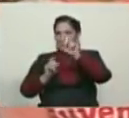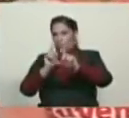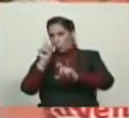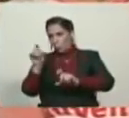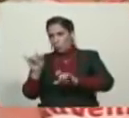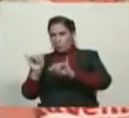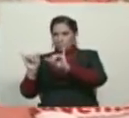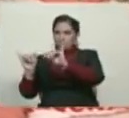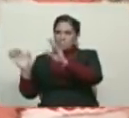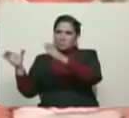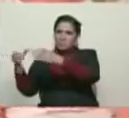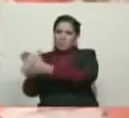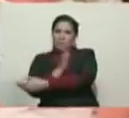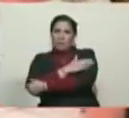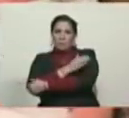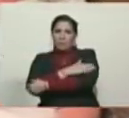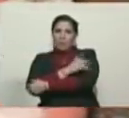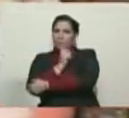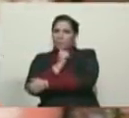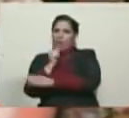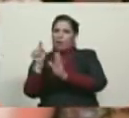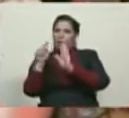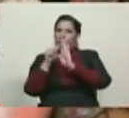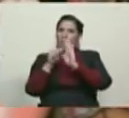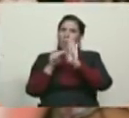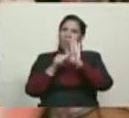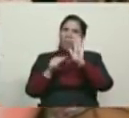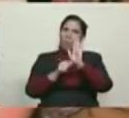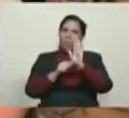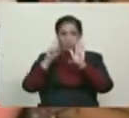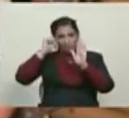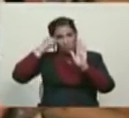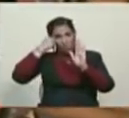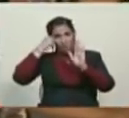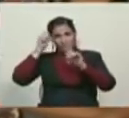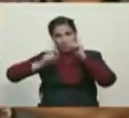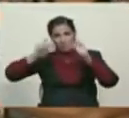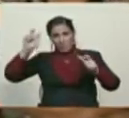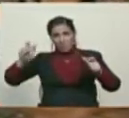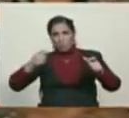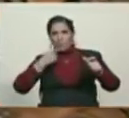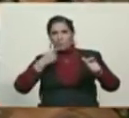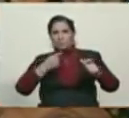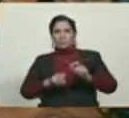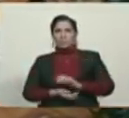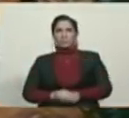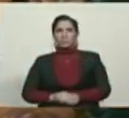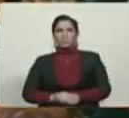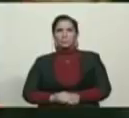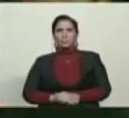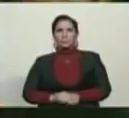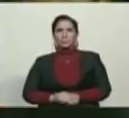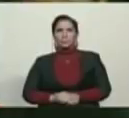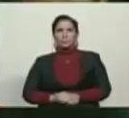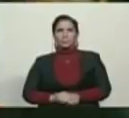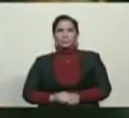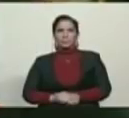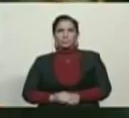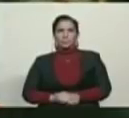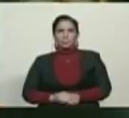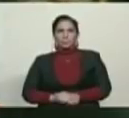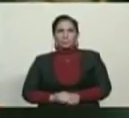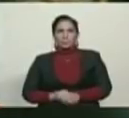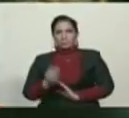ellos mismos no se cumplan. Acuérdate que ahí hay gente que le dice a este